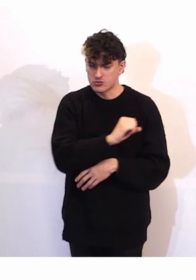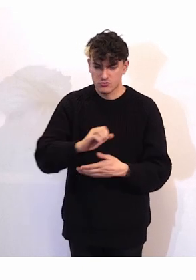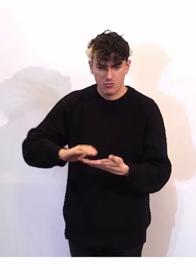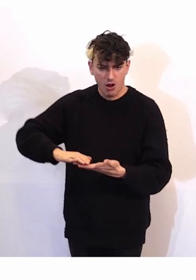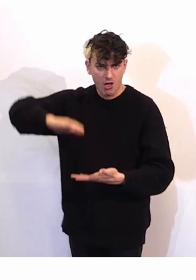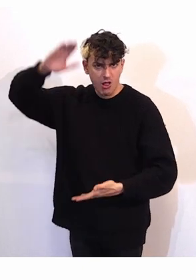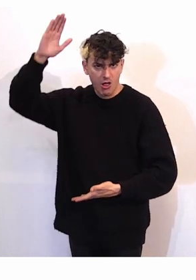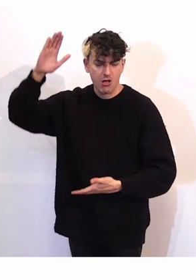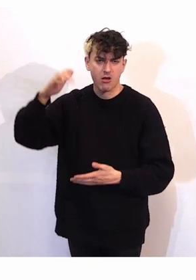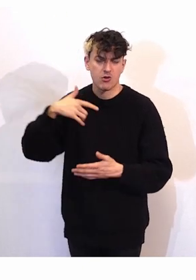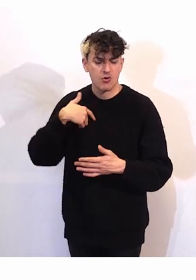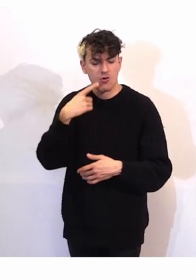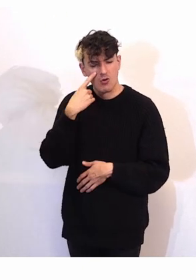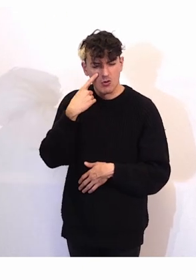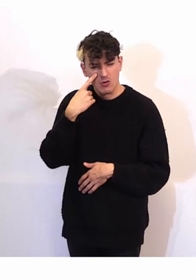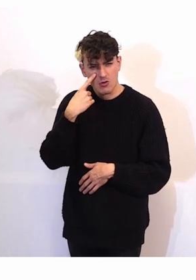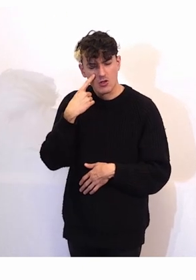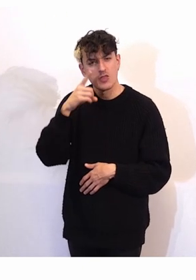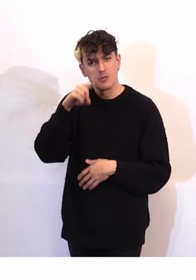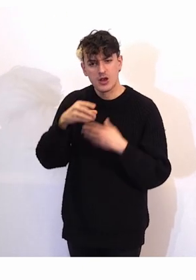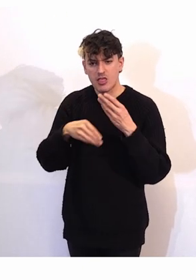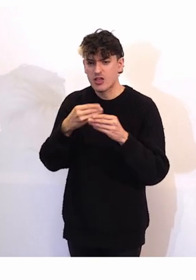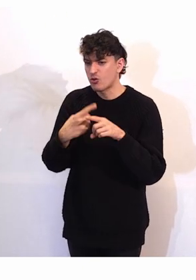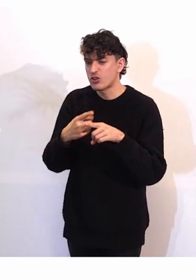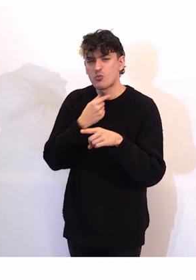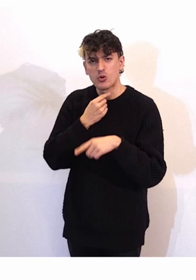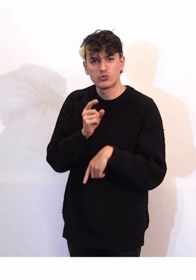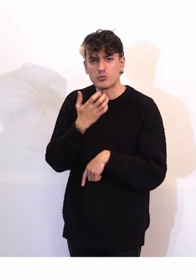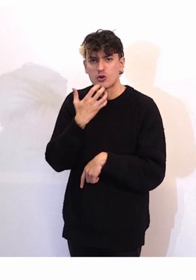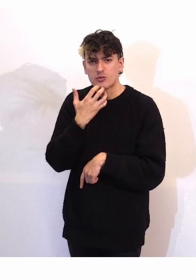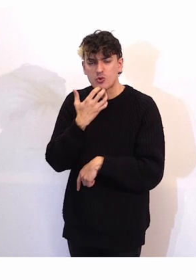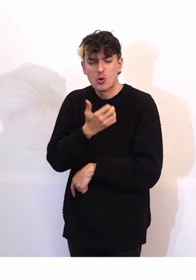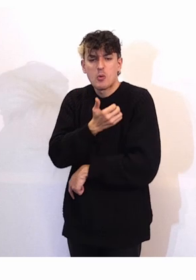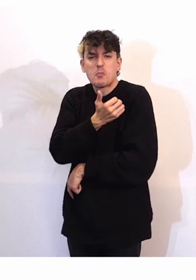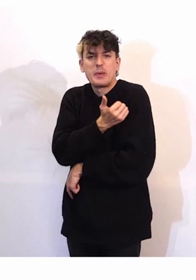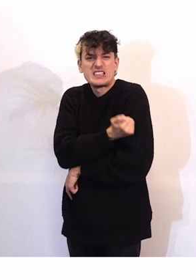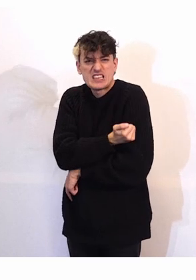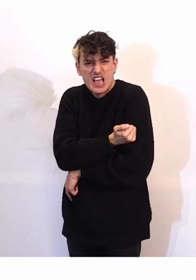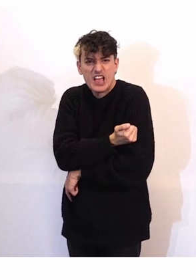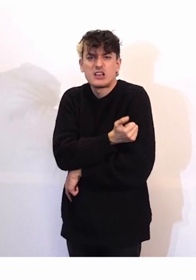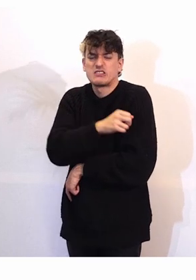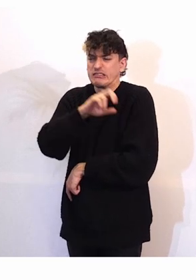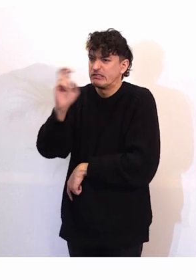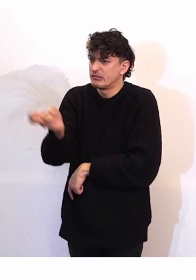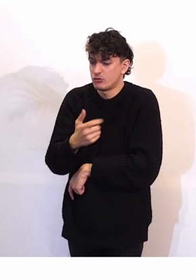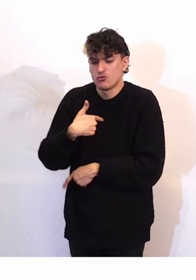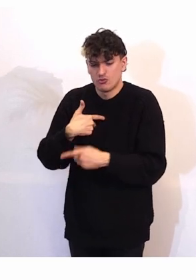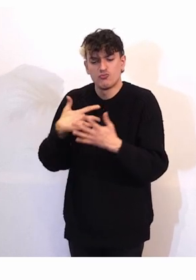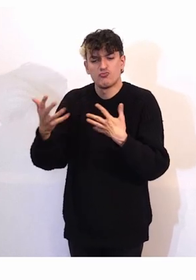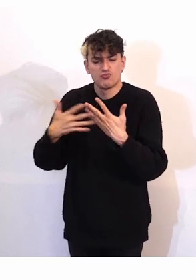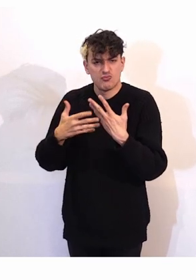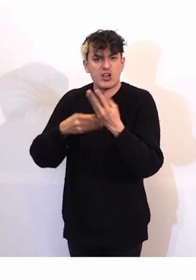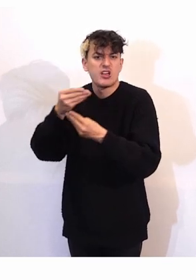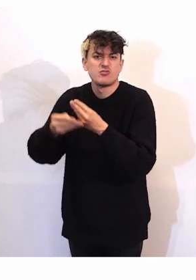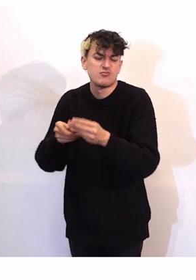La he tenido que hacer cosas que no me ha gustado, como pincharla y hacer. Pero yo soy de una manera de ser que creo